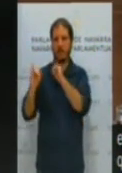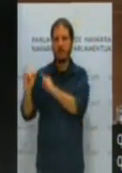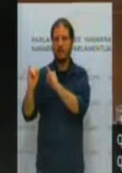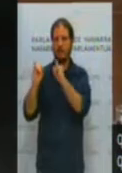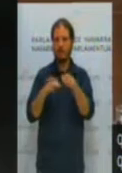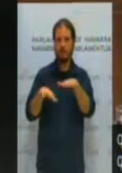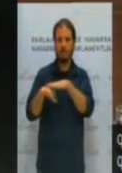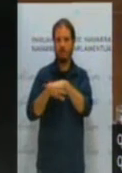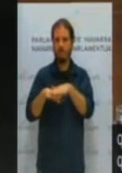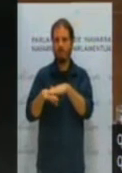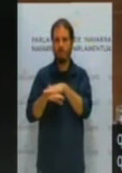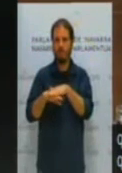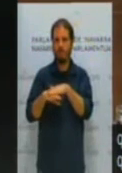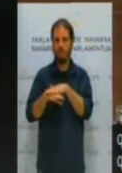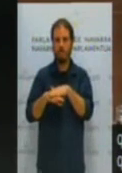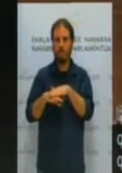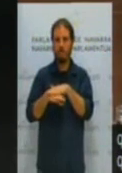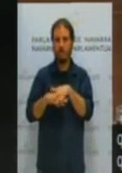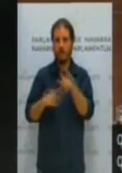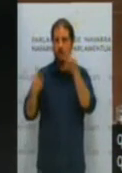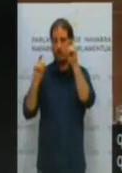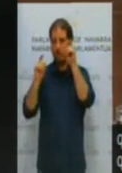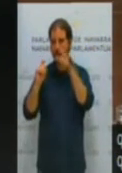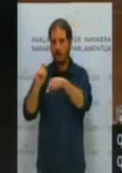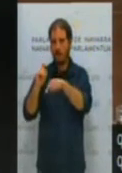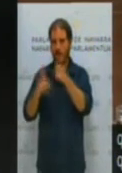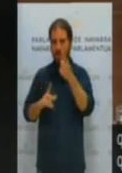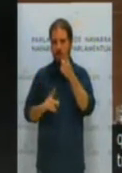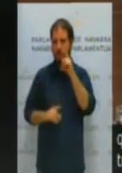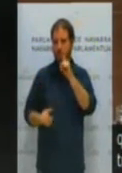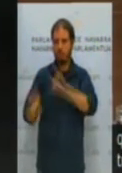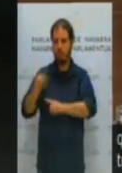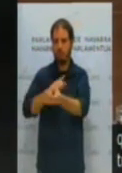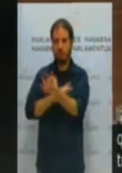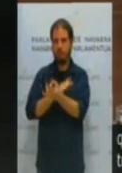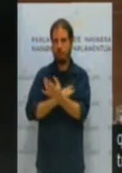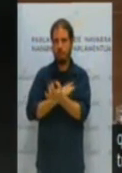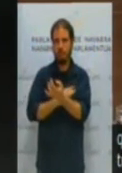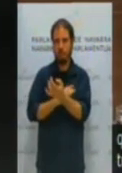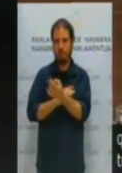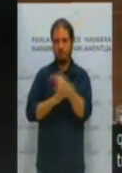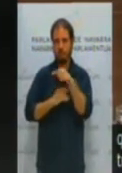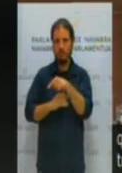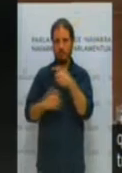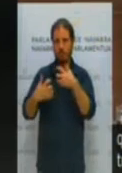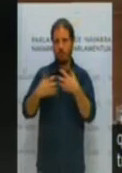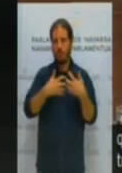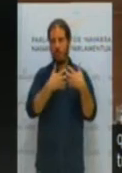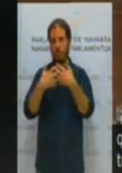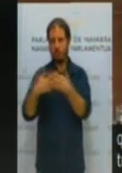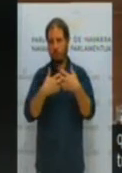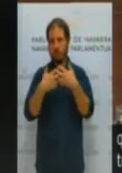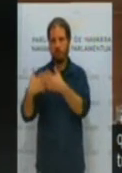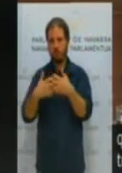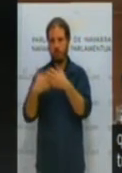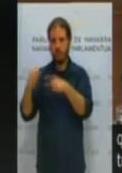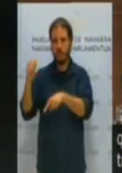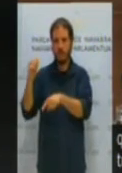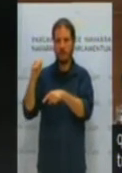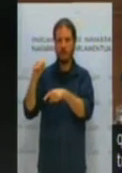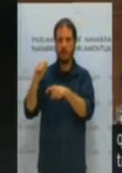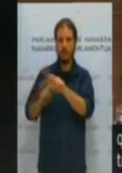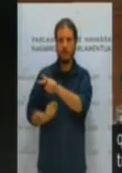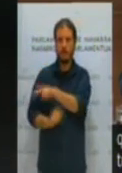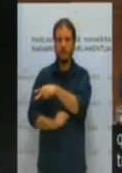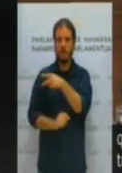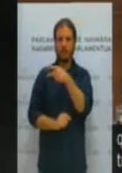ha hecho efectivamente de la educación una trinchera y que esa trinchera se le está acumulando, se le está traduciendo